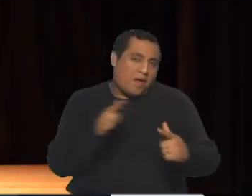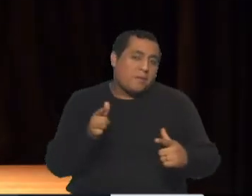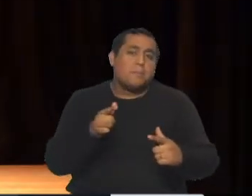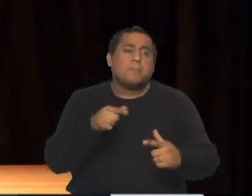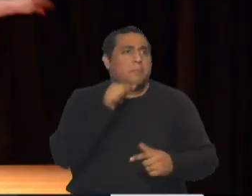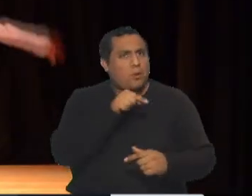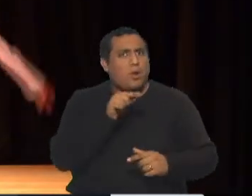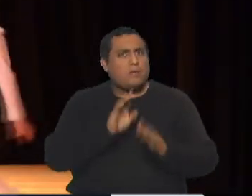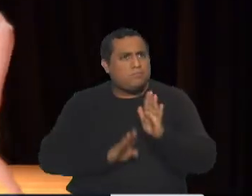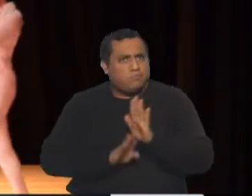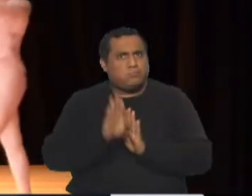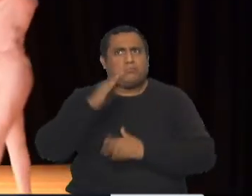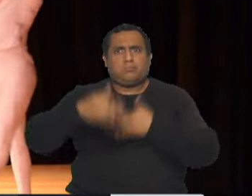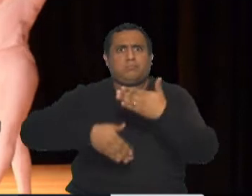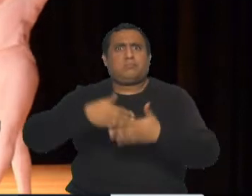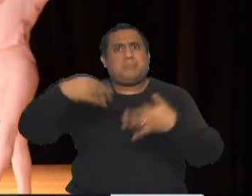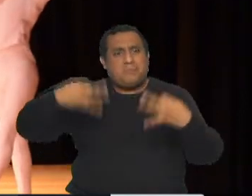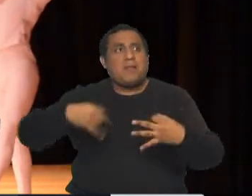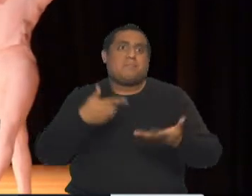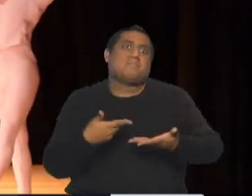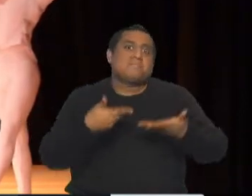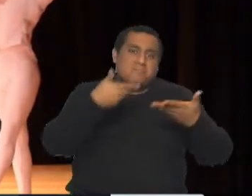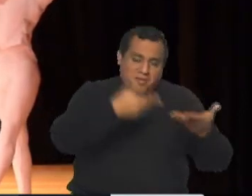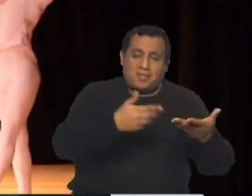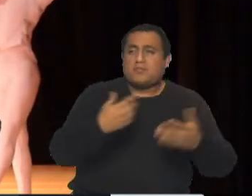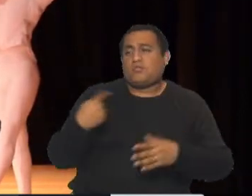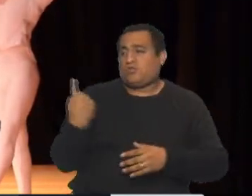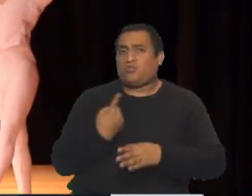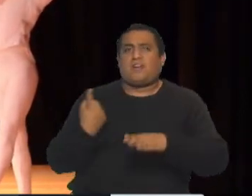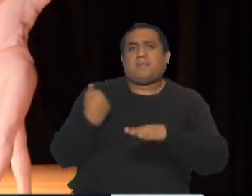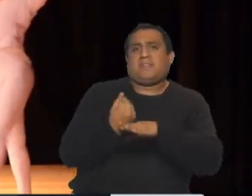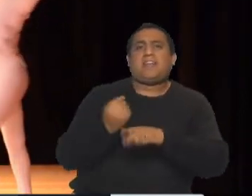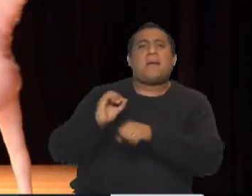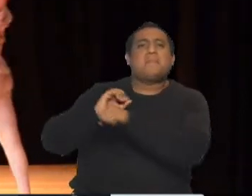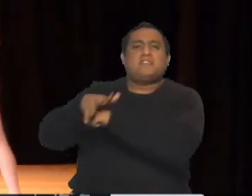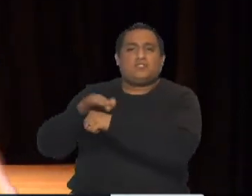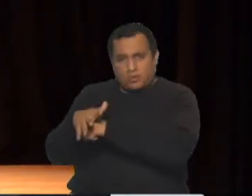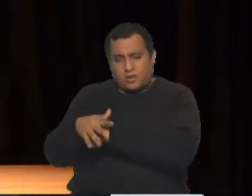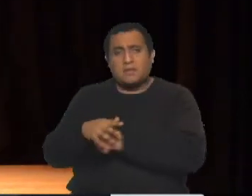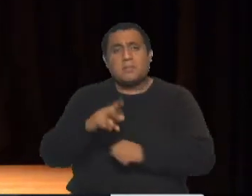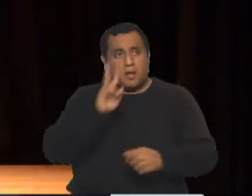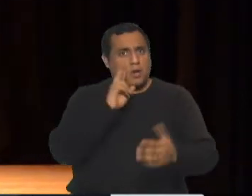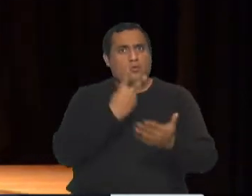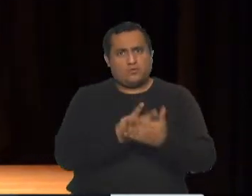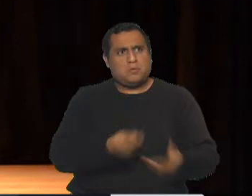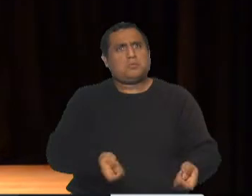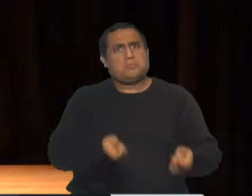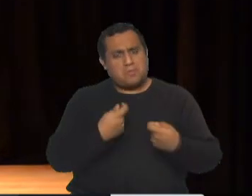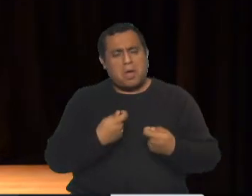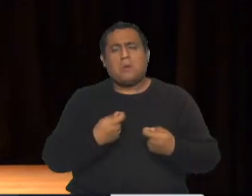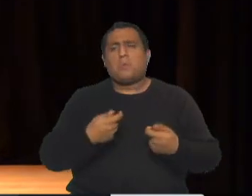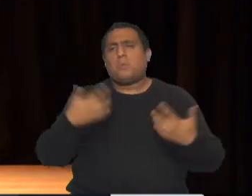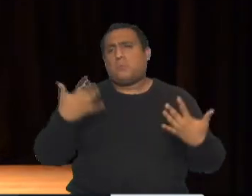bastante alto. Entonces, bueno, nos invitaron y representamos a Misiones, recibimos un reconocimiento en La Plata, que eso fue